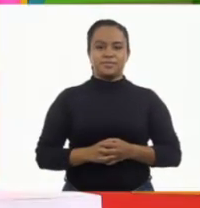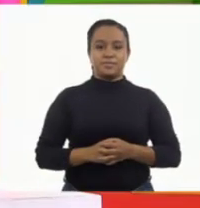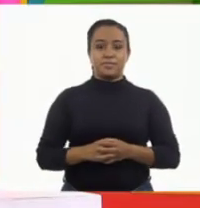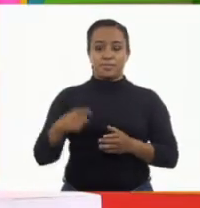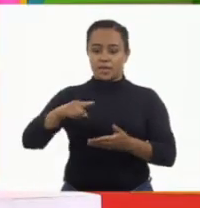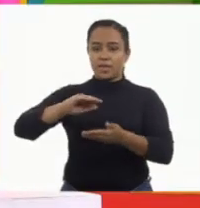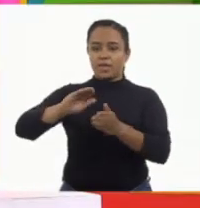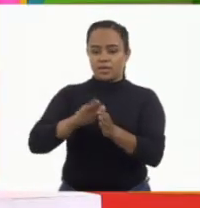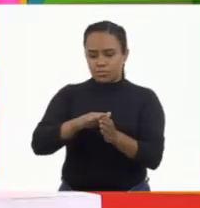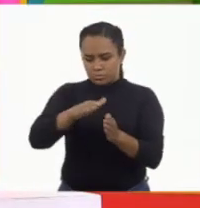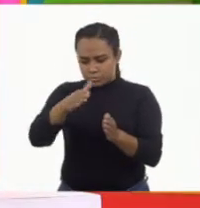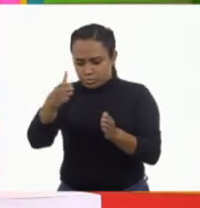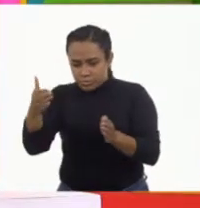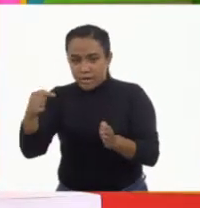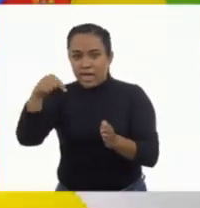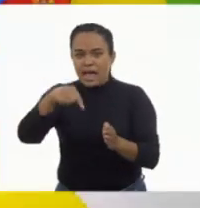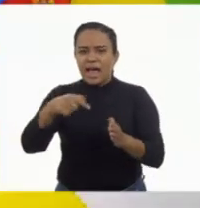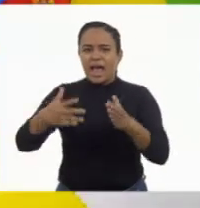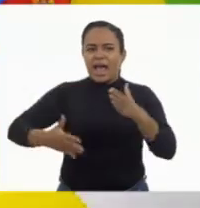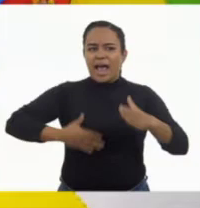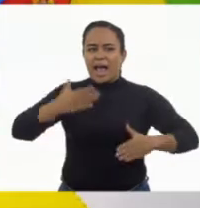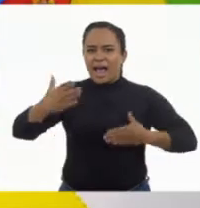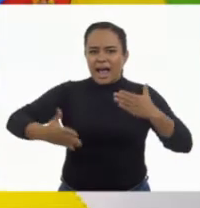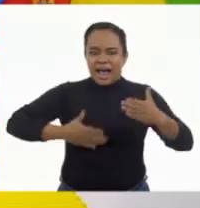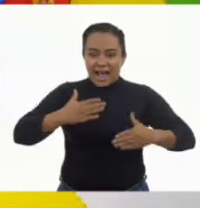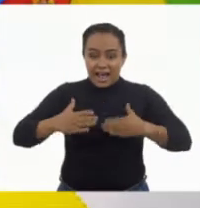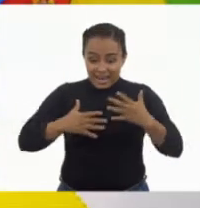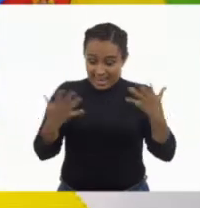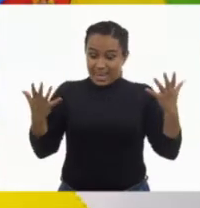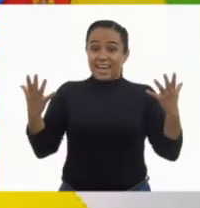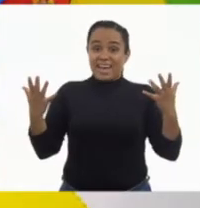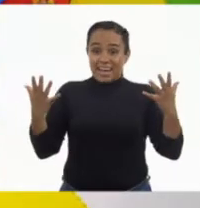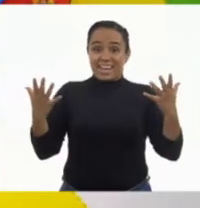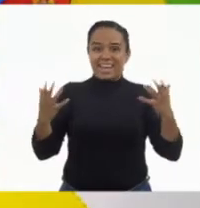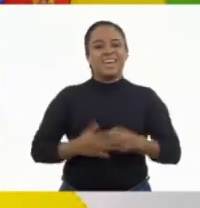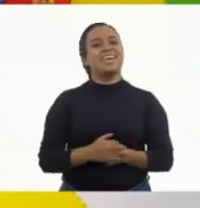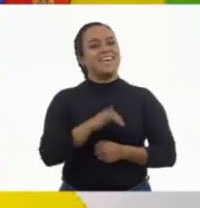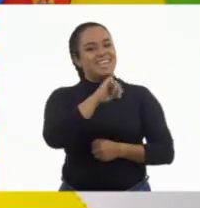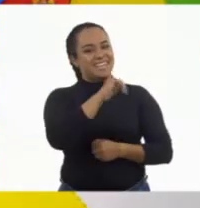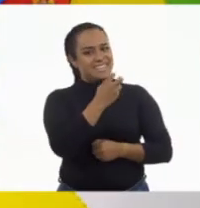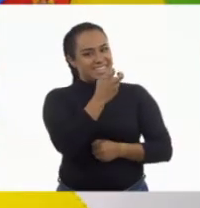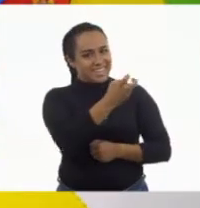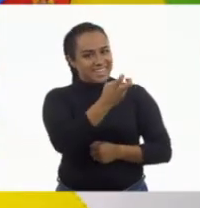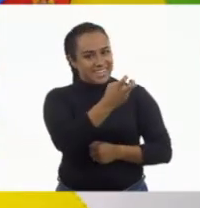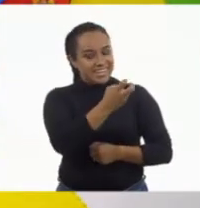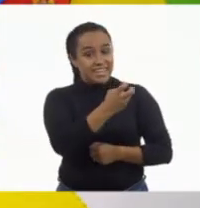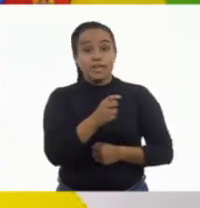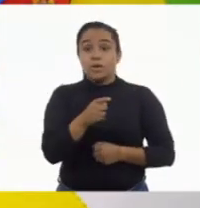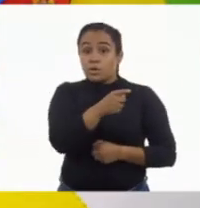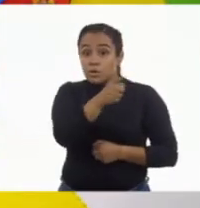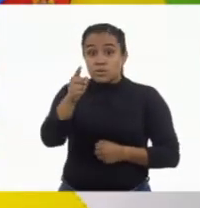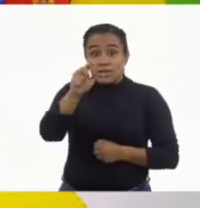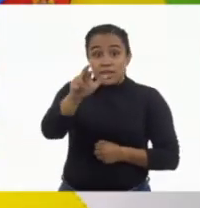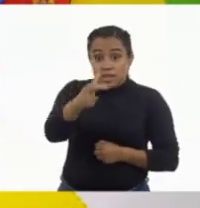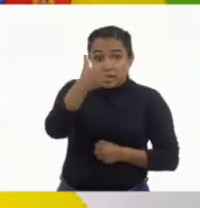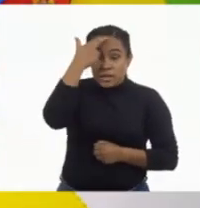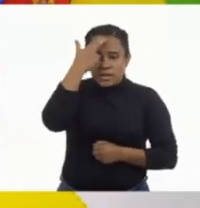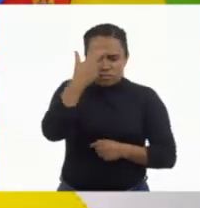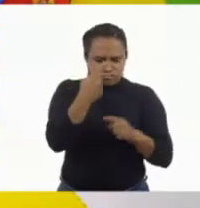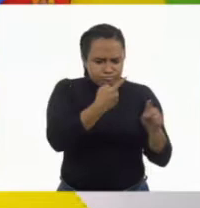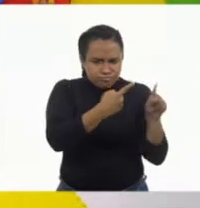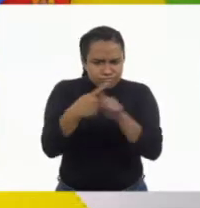¡El cofre de la alegría! ¡Tarán! Así es, Sohar. Sí. Recordemos todas